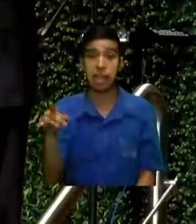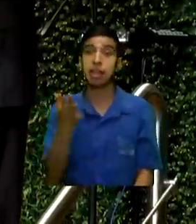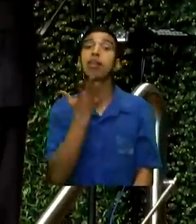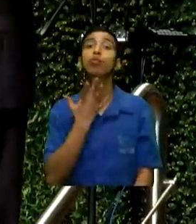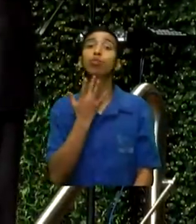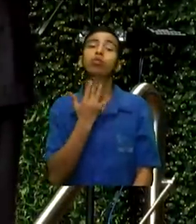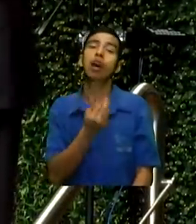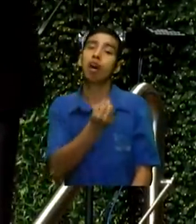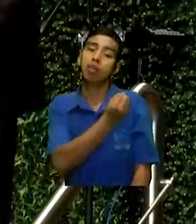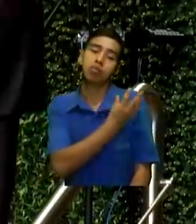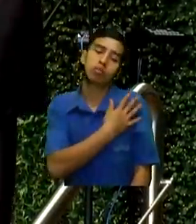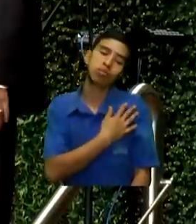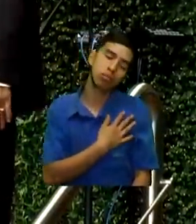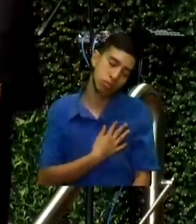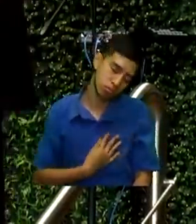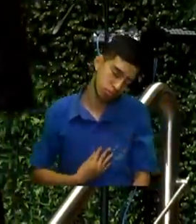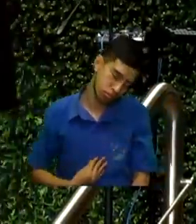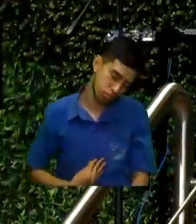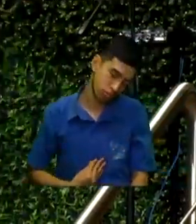gusta? A mí no.